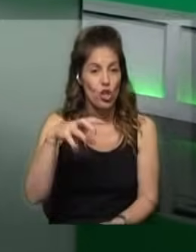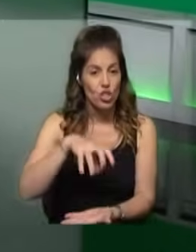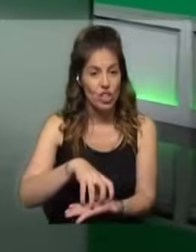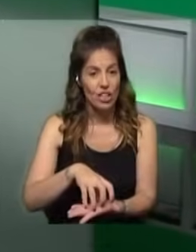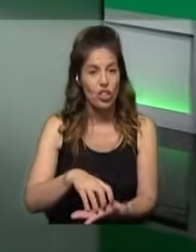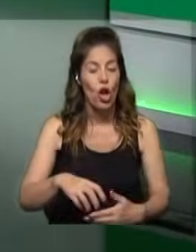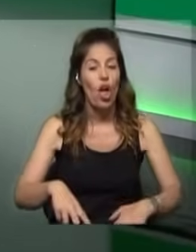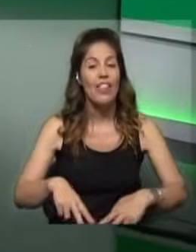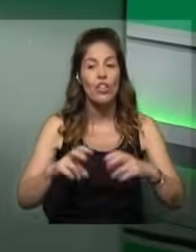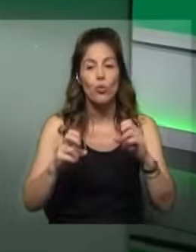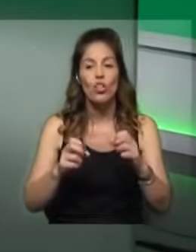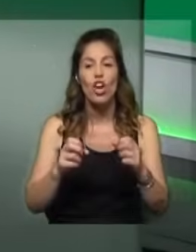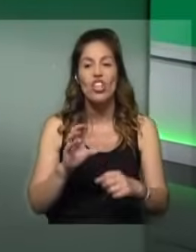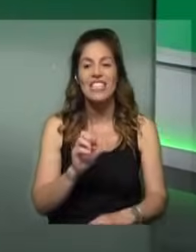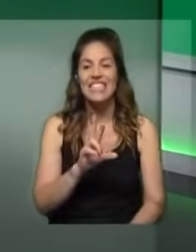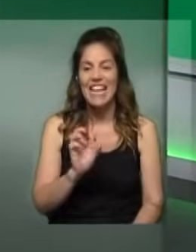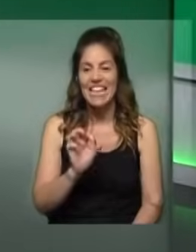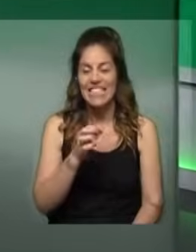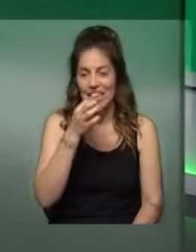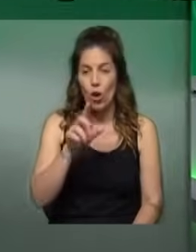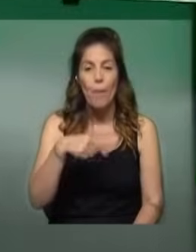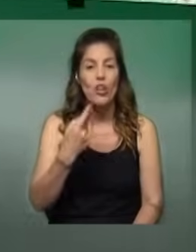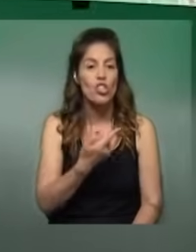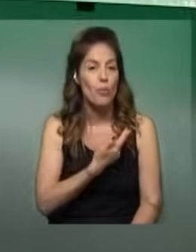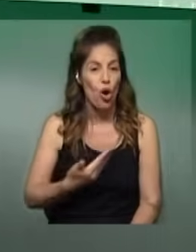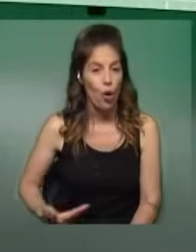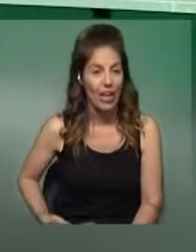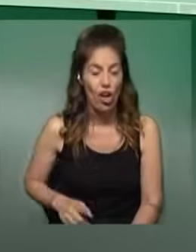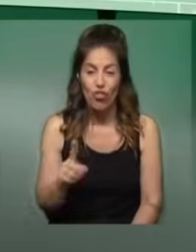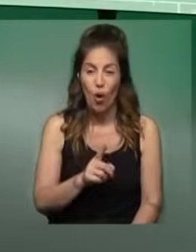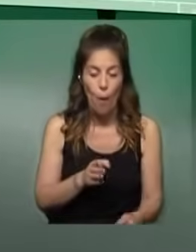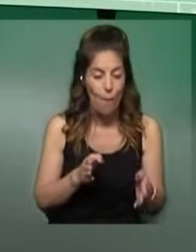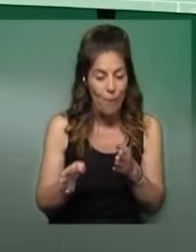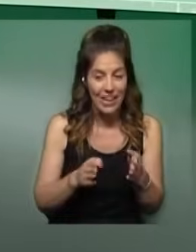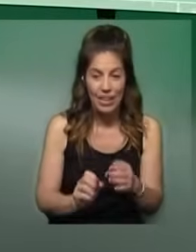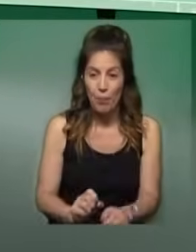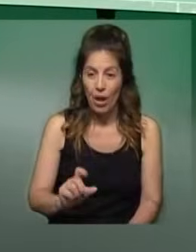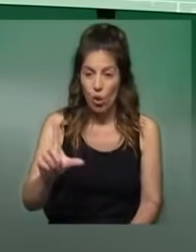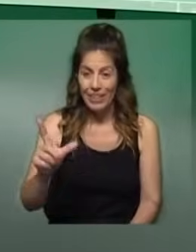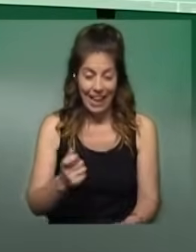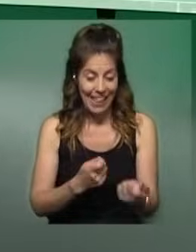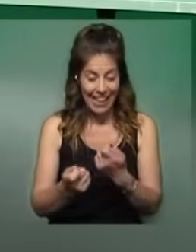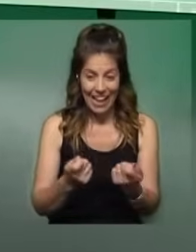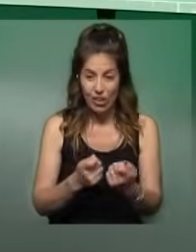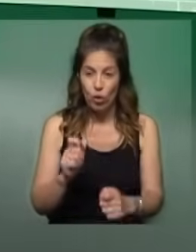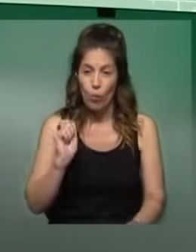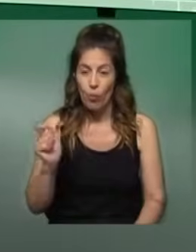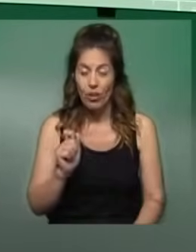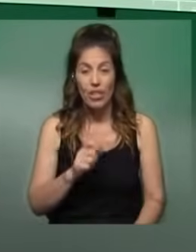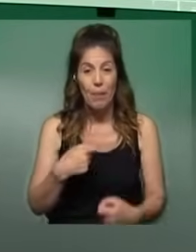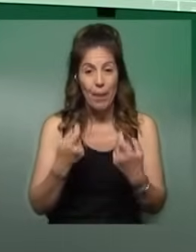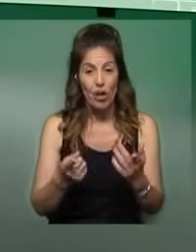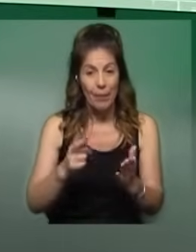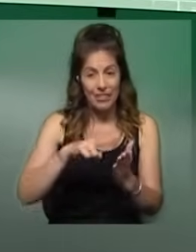ces Ignacio mullo dijo que el próximo gobierno no tendrá margen ni para aumentar el gasto público ni para poner más impuestos